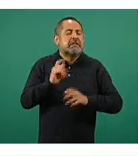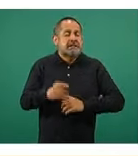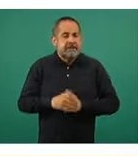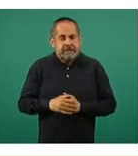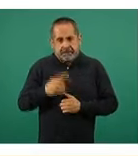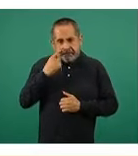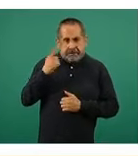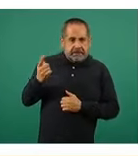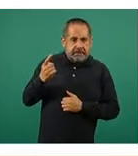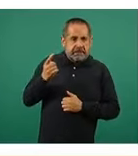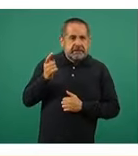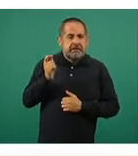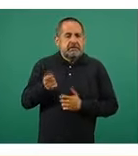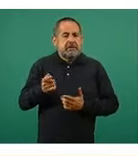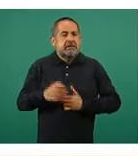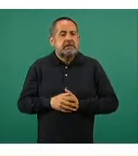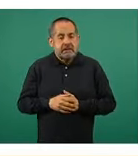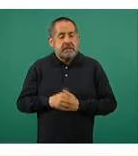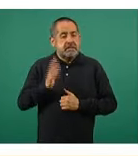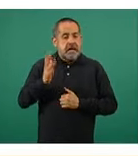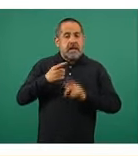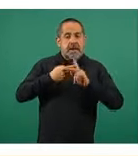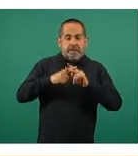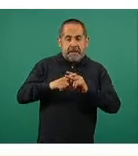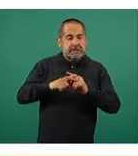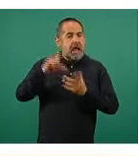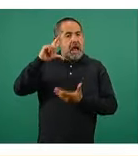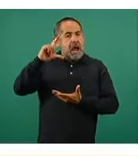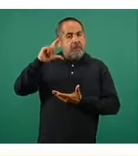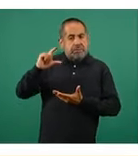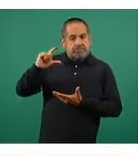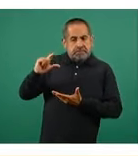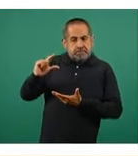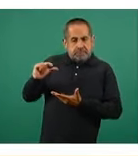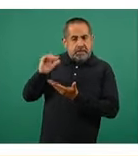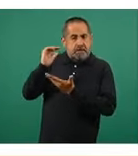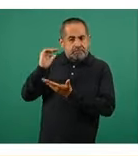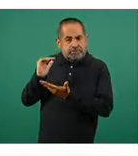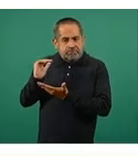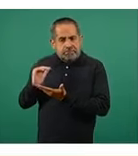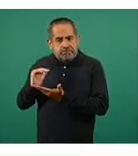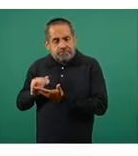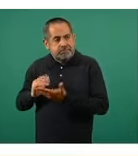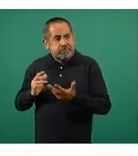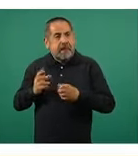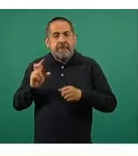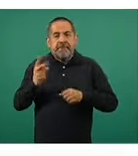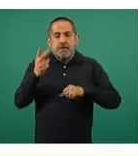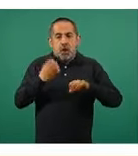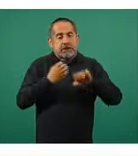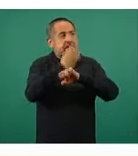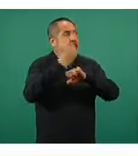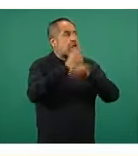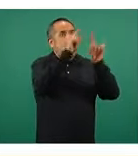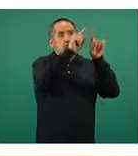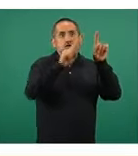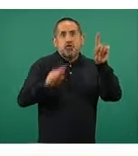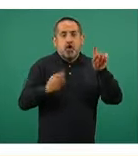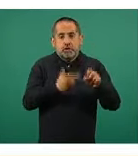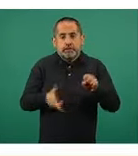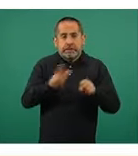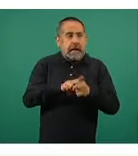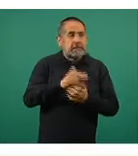poder observar cómo ha venido disminuyendo la cantidad de ocupación hospitalaria en las 32 entidades federativas. Hace un par